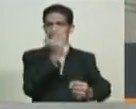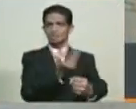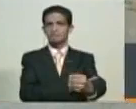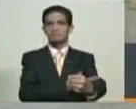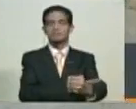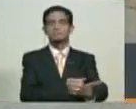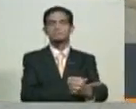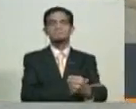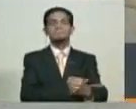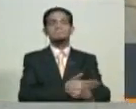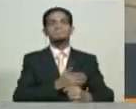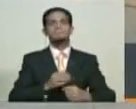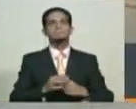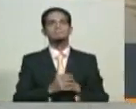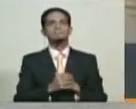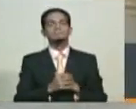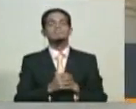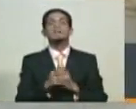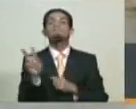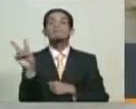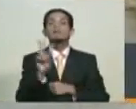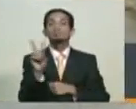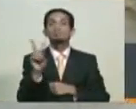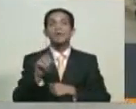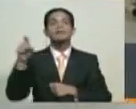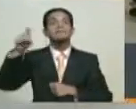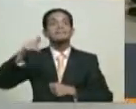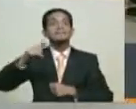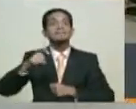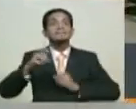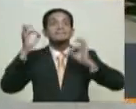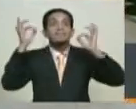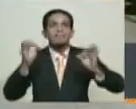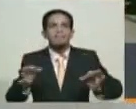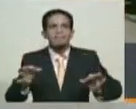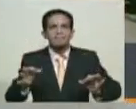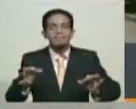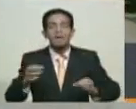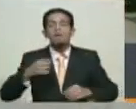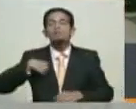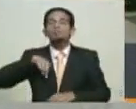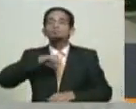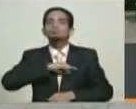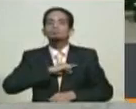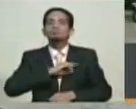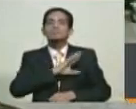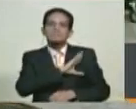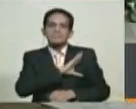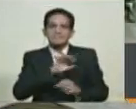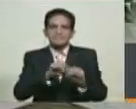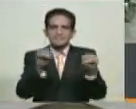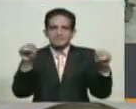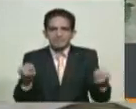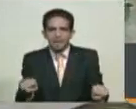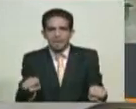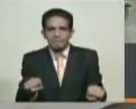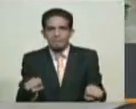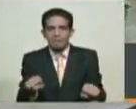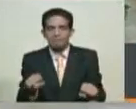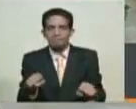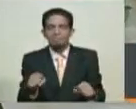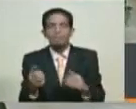vista. Y nuestro país necesita estabilidad. Tenemos un sistema de protección y seguridad